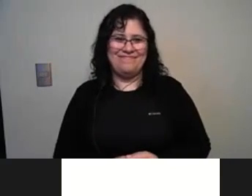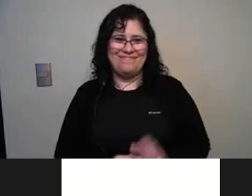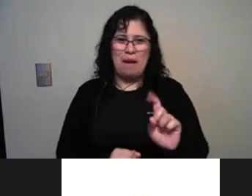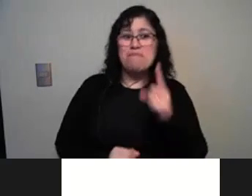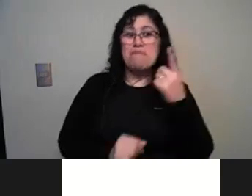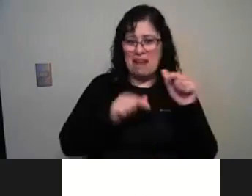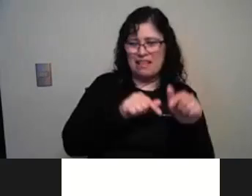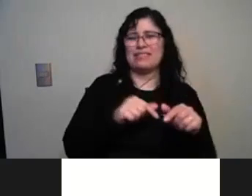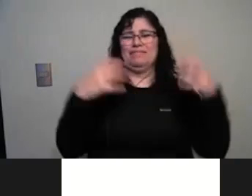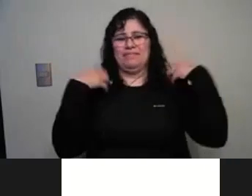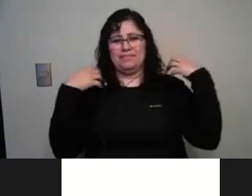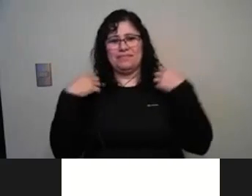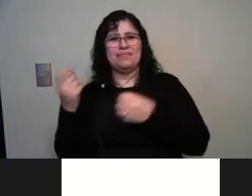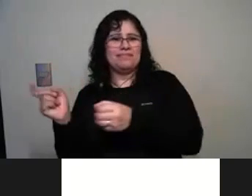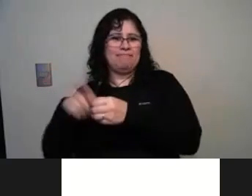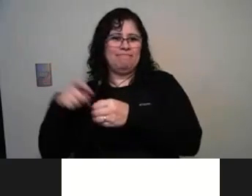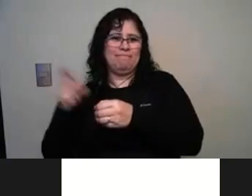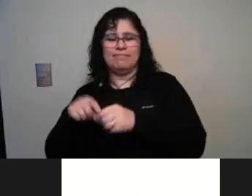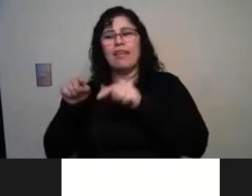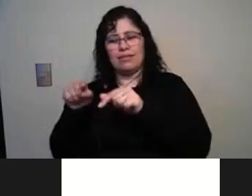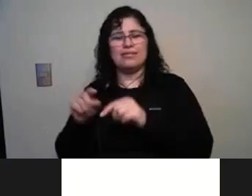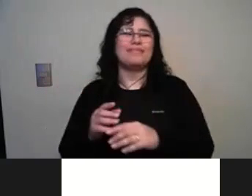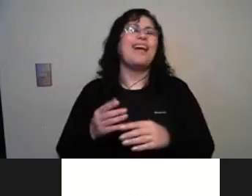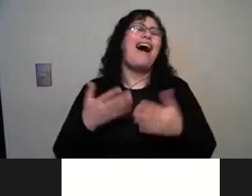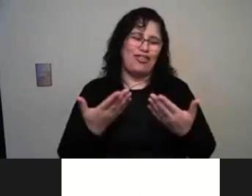ahí sí. Muchas gracias.